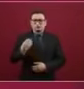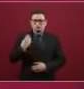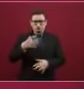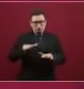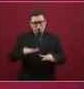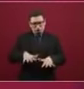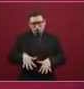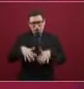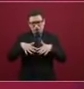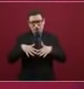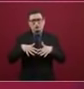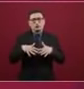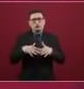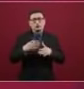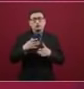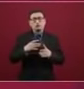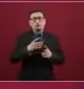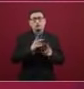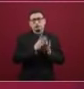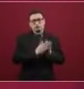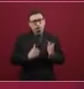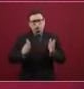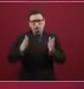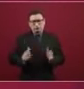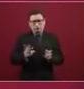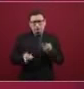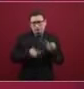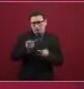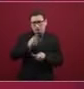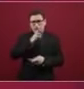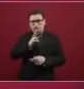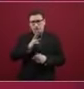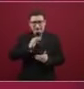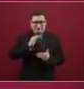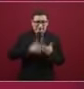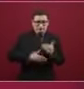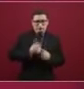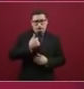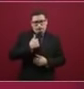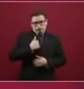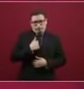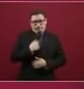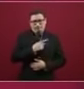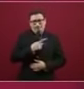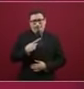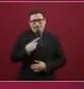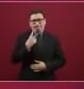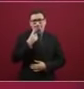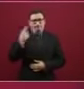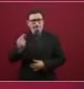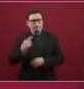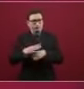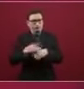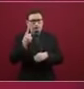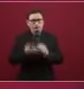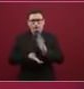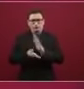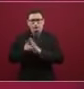de preguntas y respuestas, me tengo que retirar porque vamos a